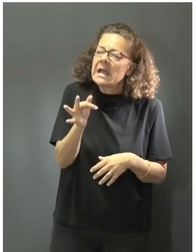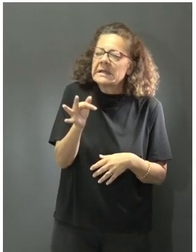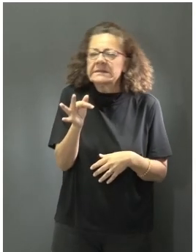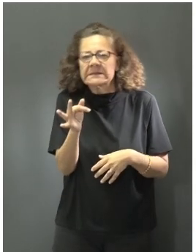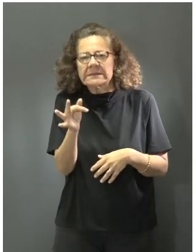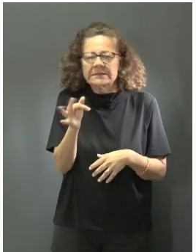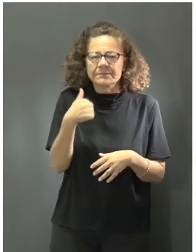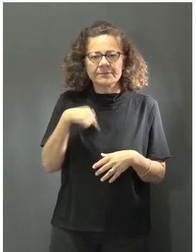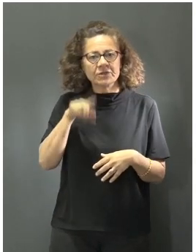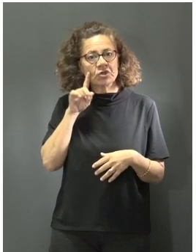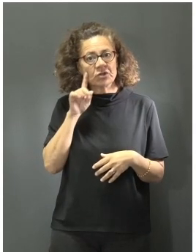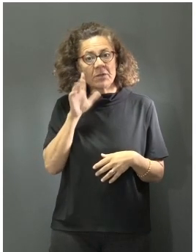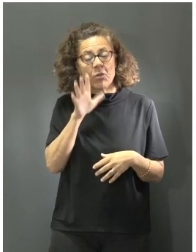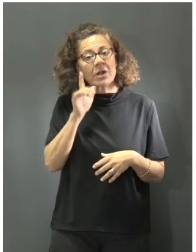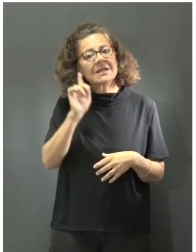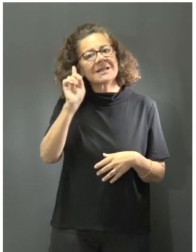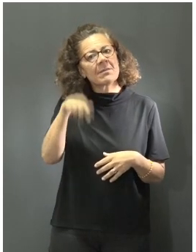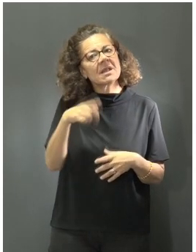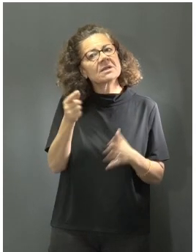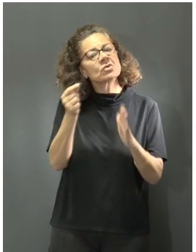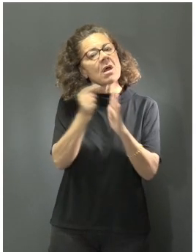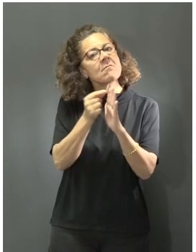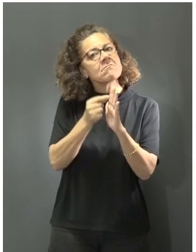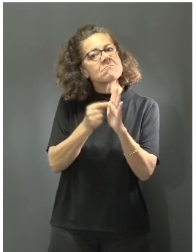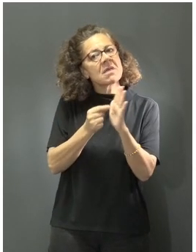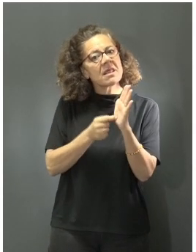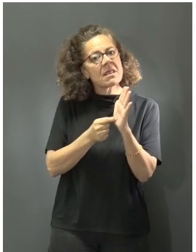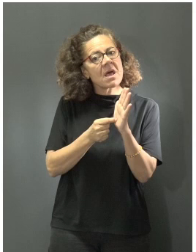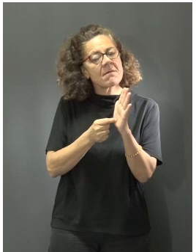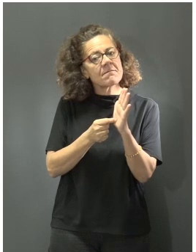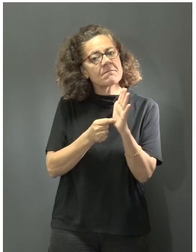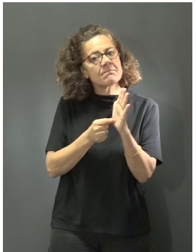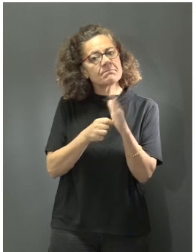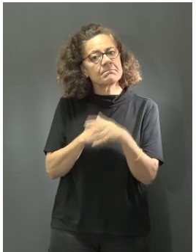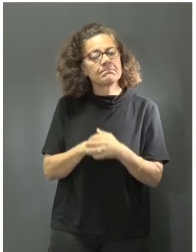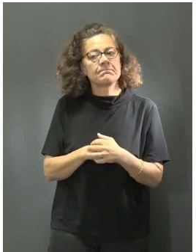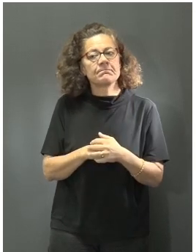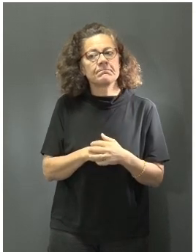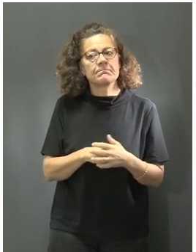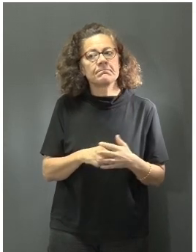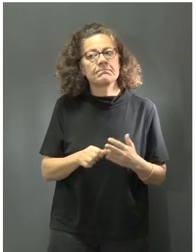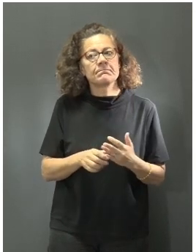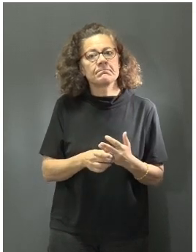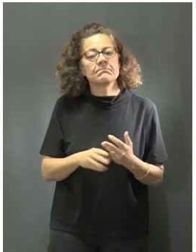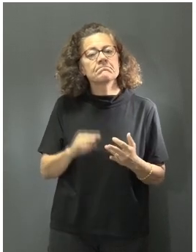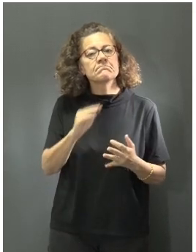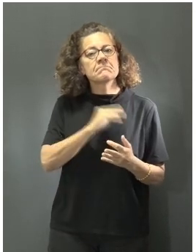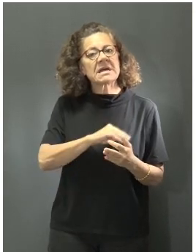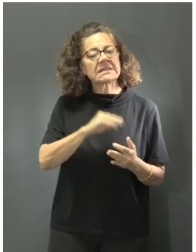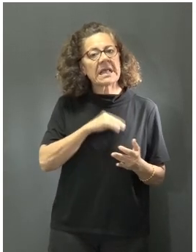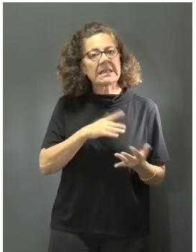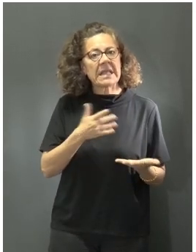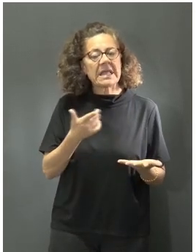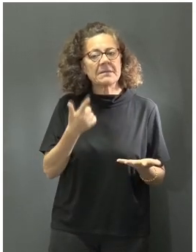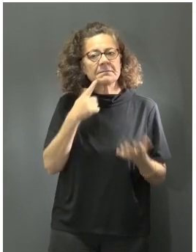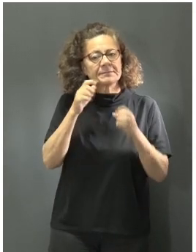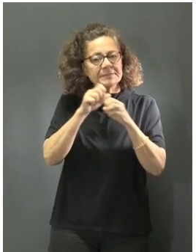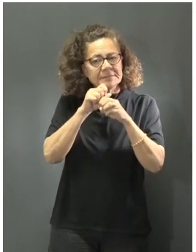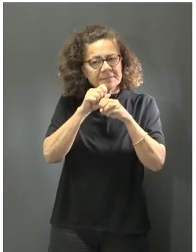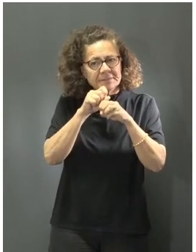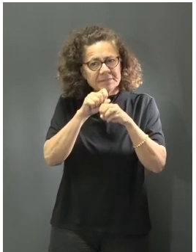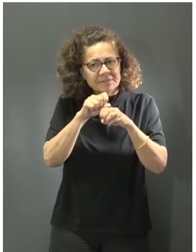Porque creo que también es una medida bastante popular a la hora